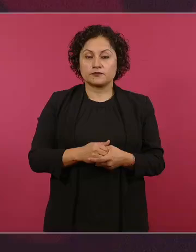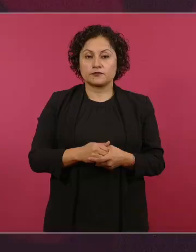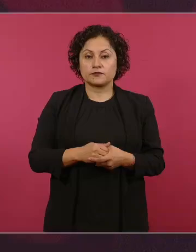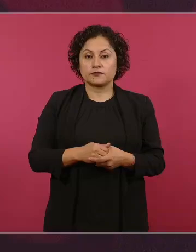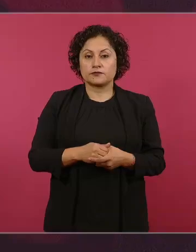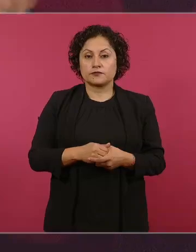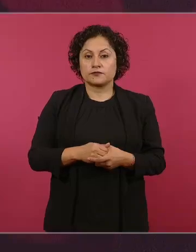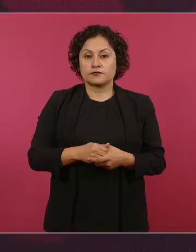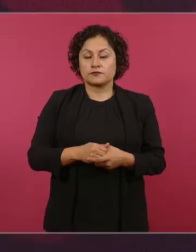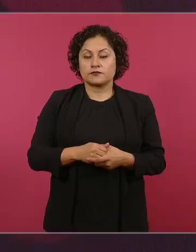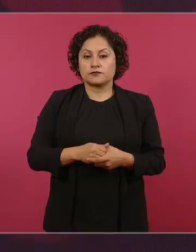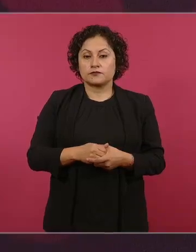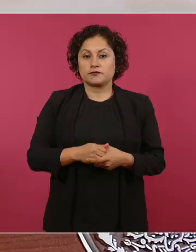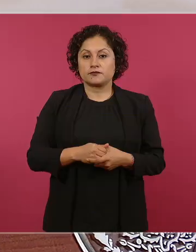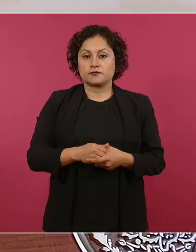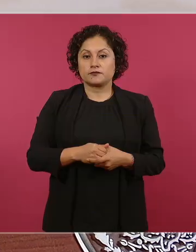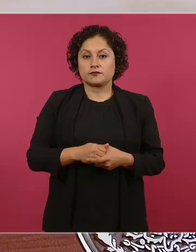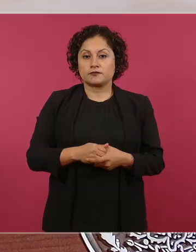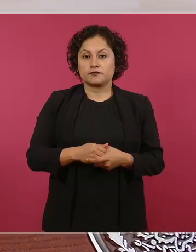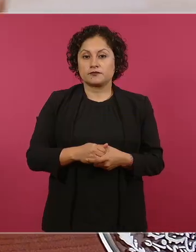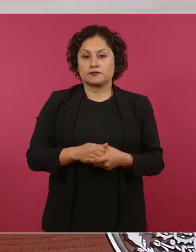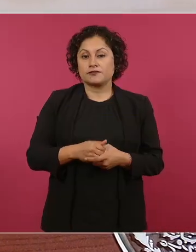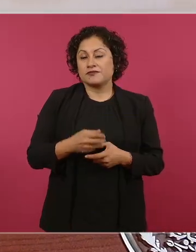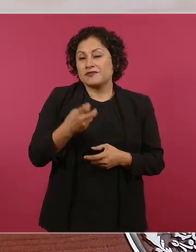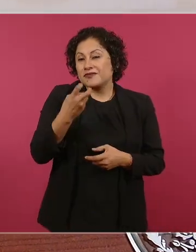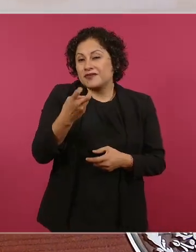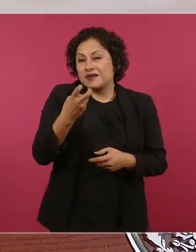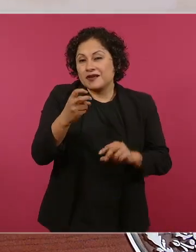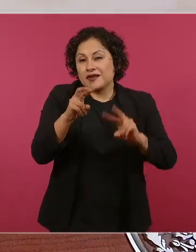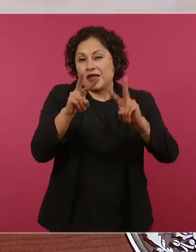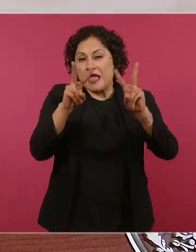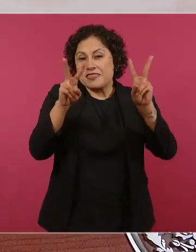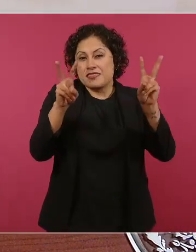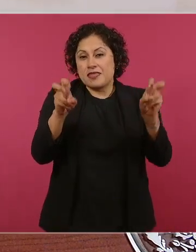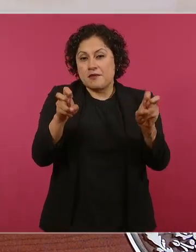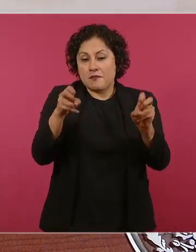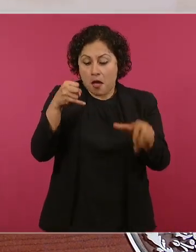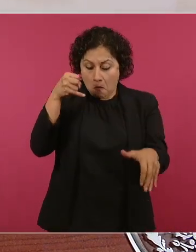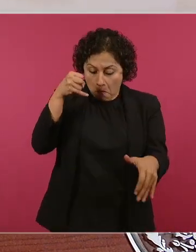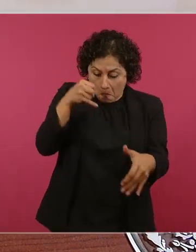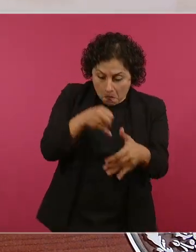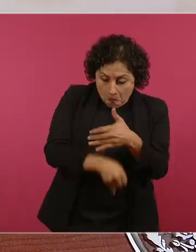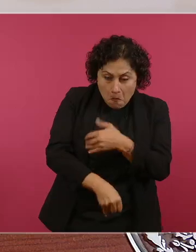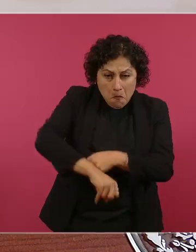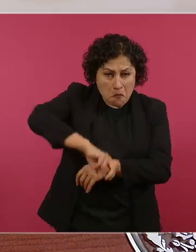muy superficial, no tiene sustento.